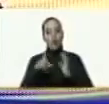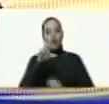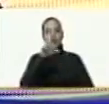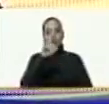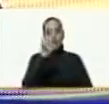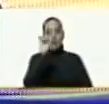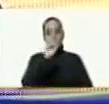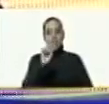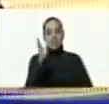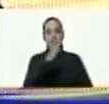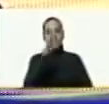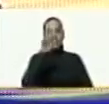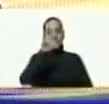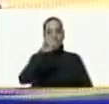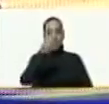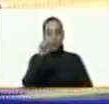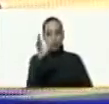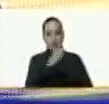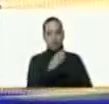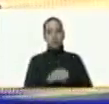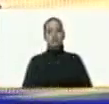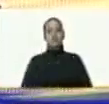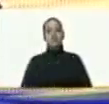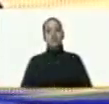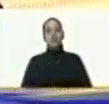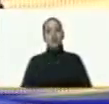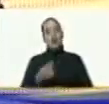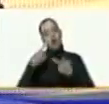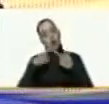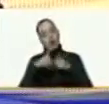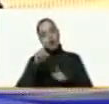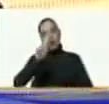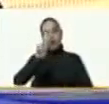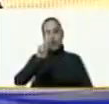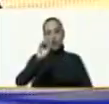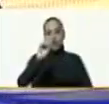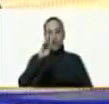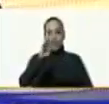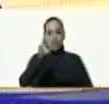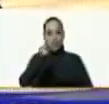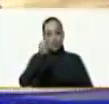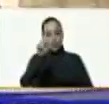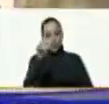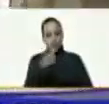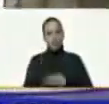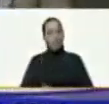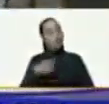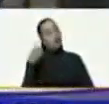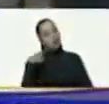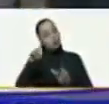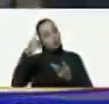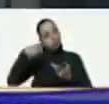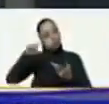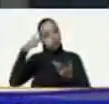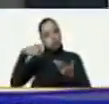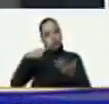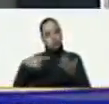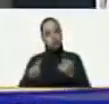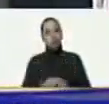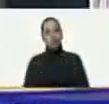García, William Osuna, Roberto Hernández Montoya, Amílcar Figueroa, Valentina